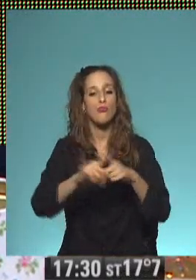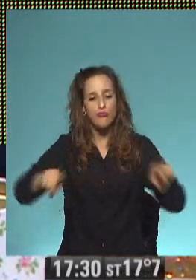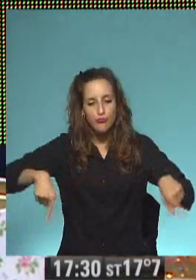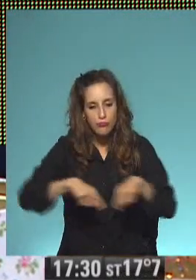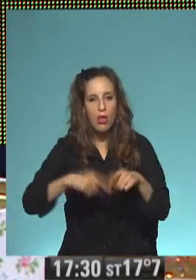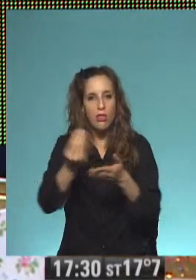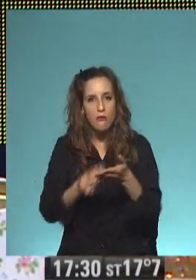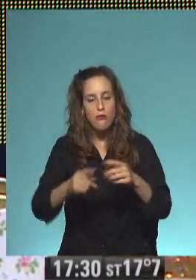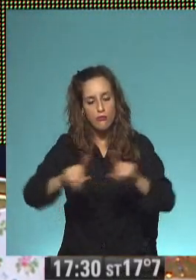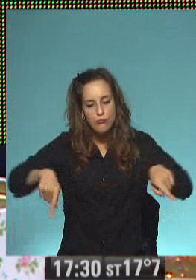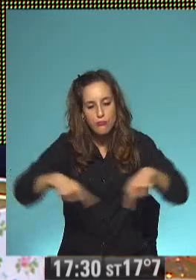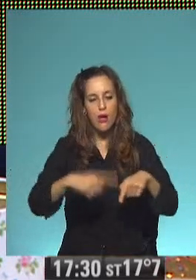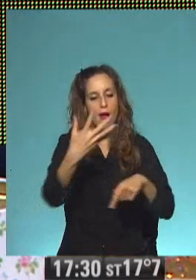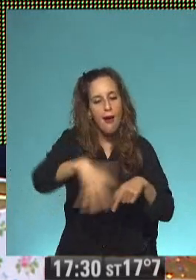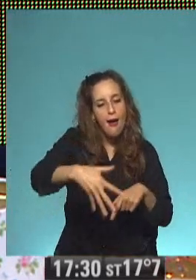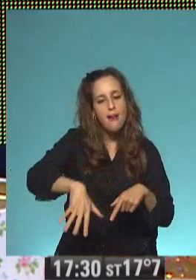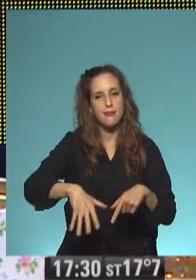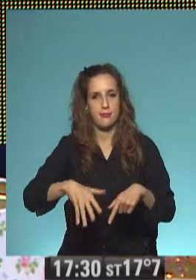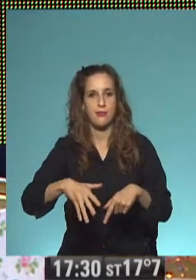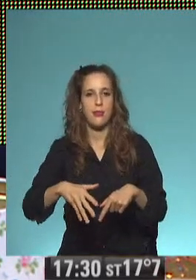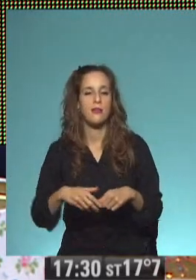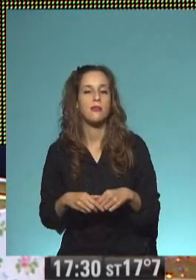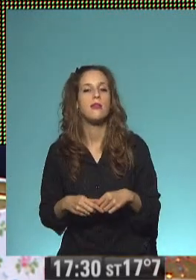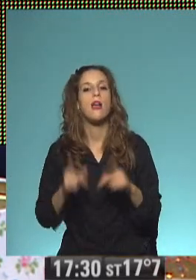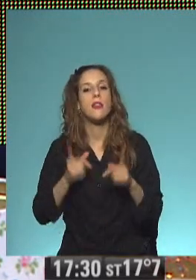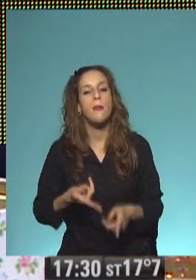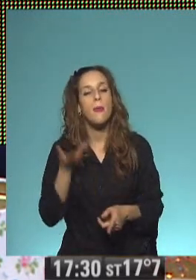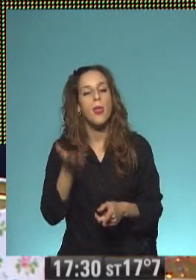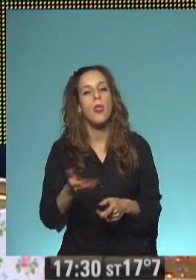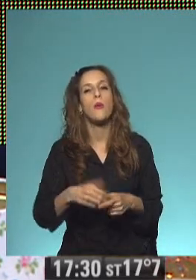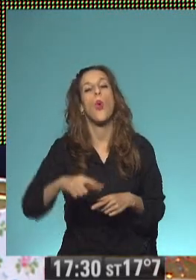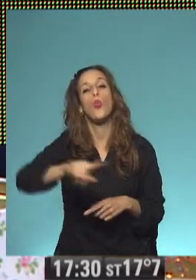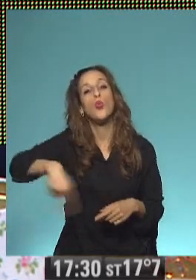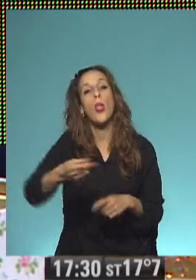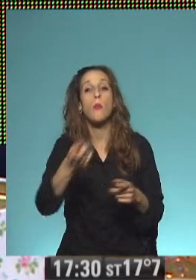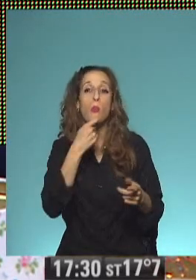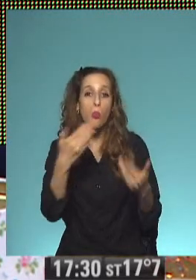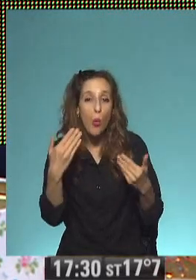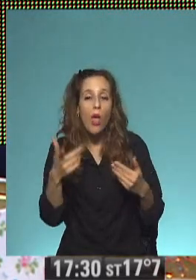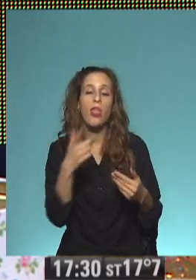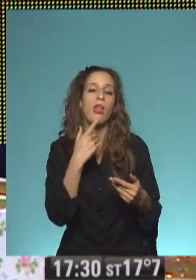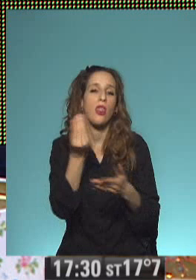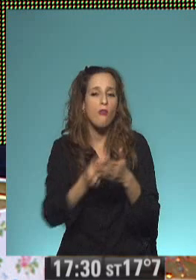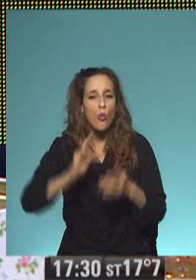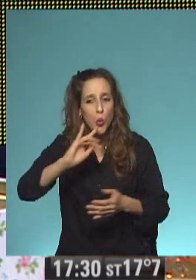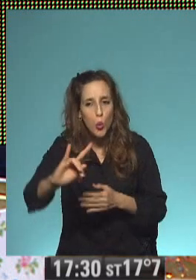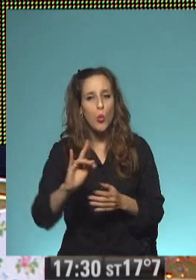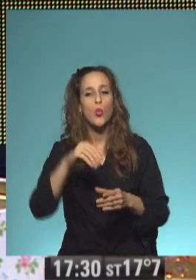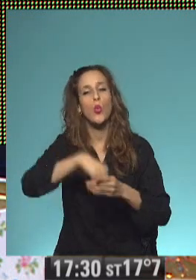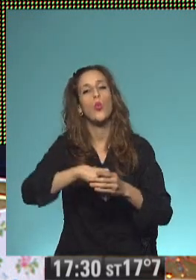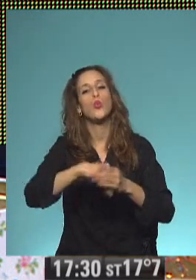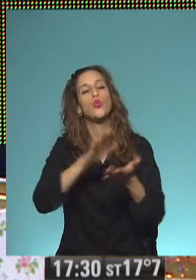las calles. Les pedimos que, si pueden, nos armen un planito de su